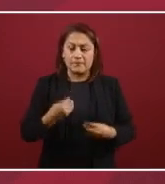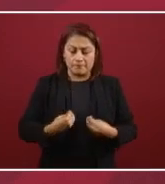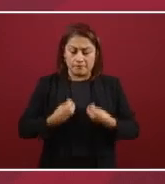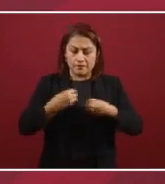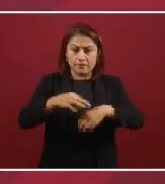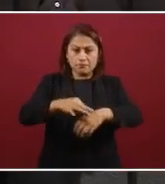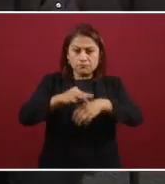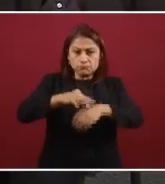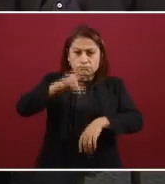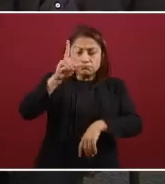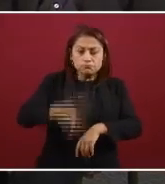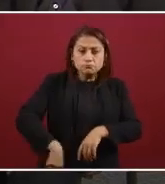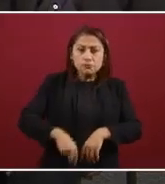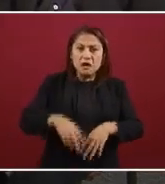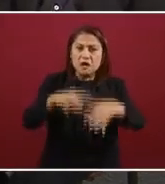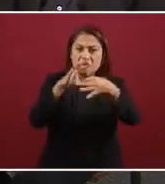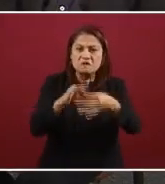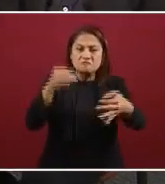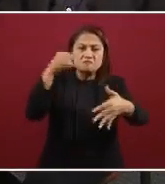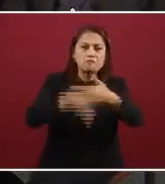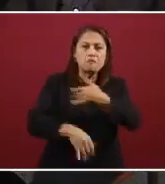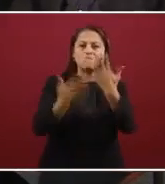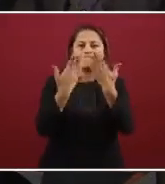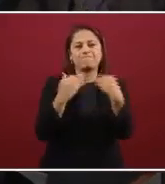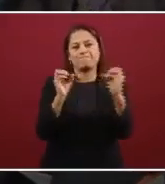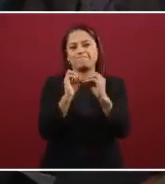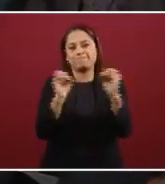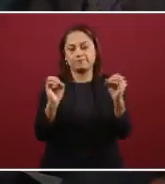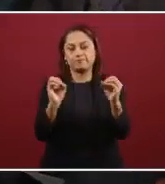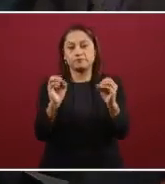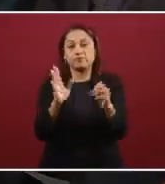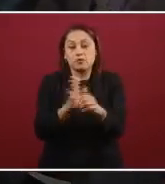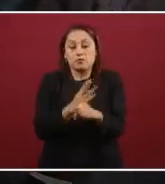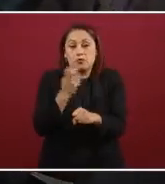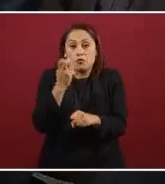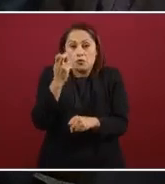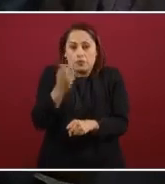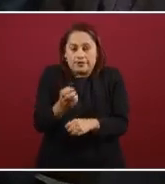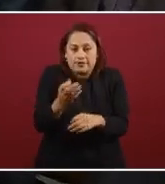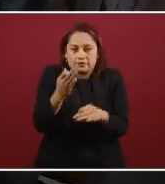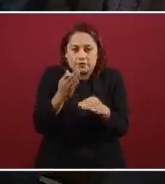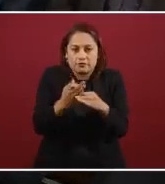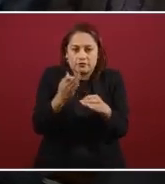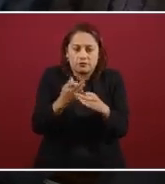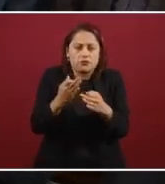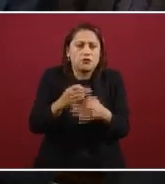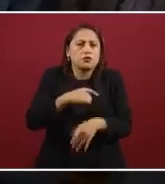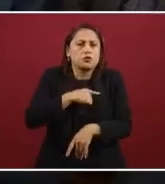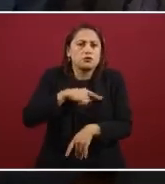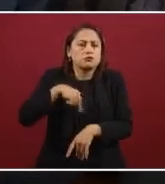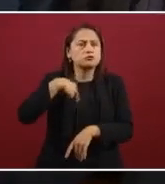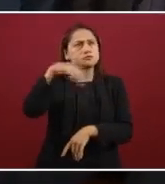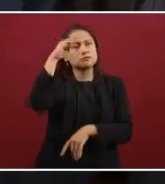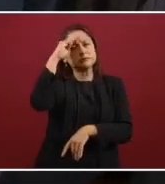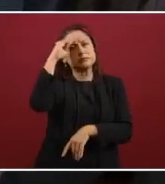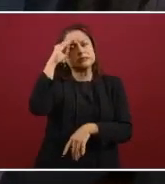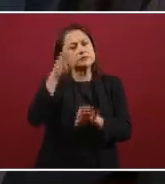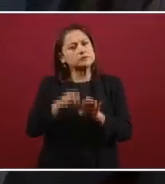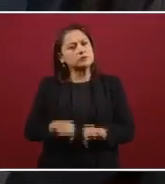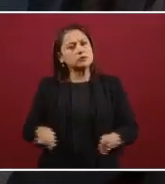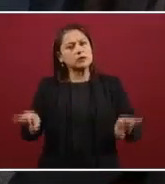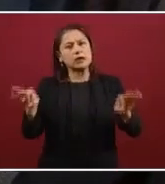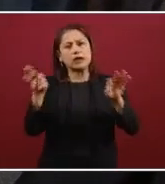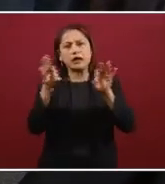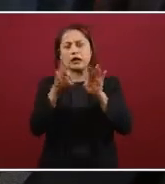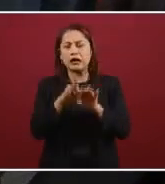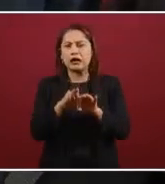Entonces, hemos decidido dar a conocer todo el sufrimiento